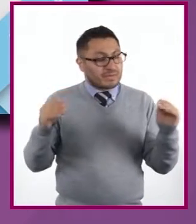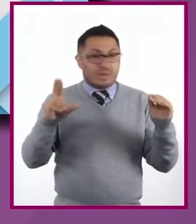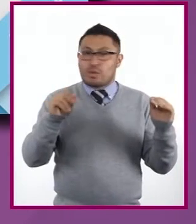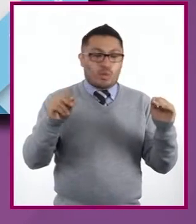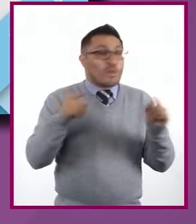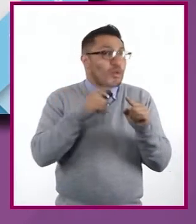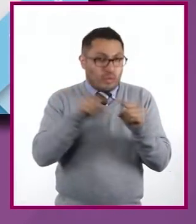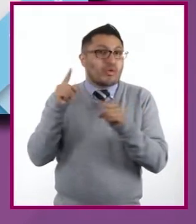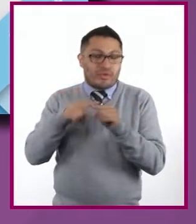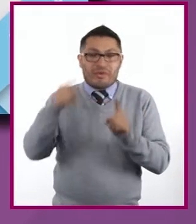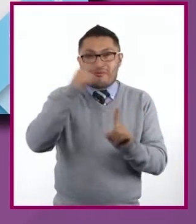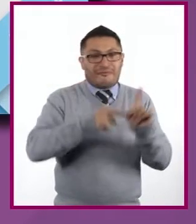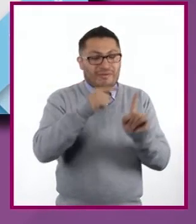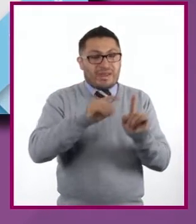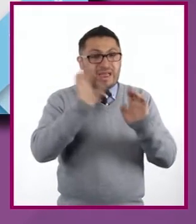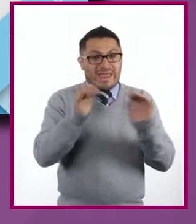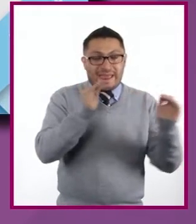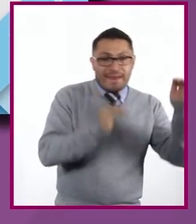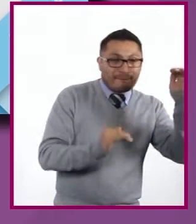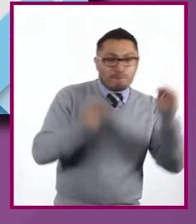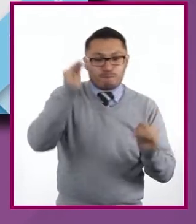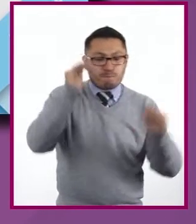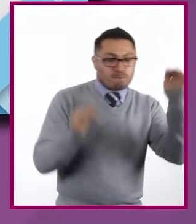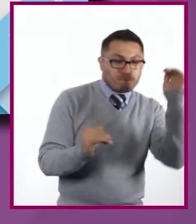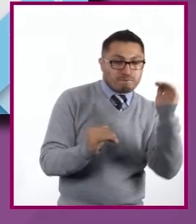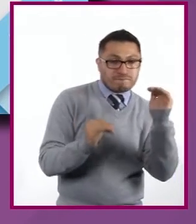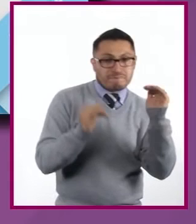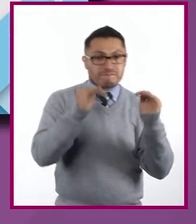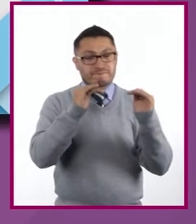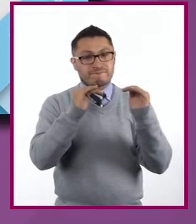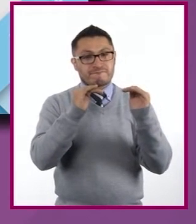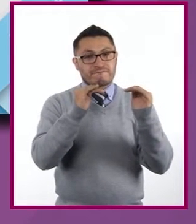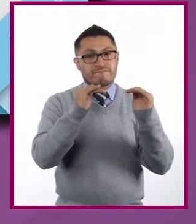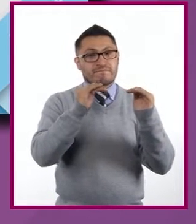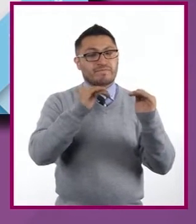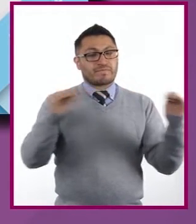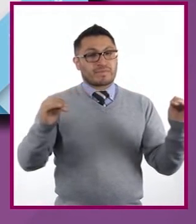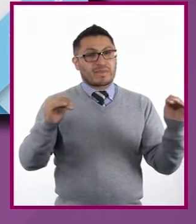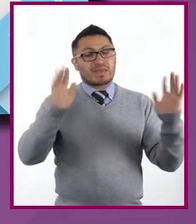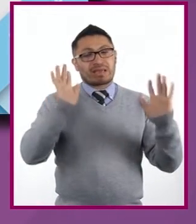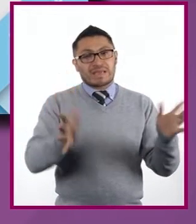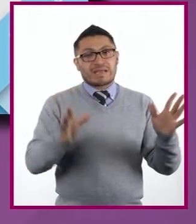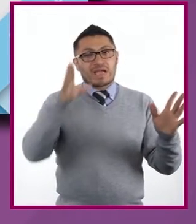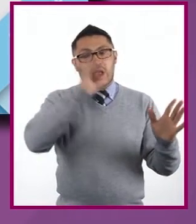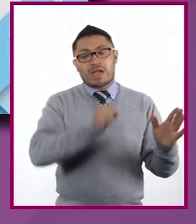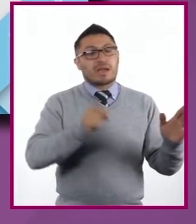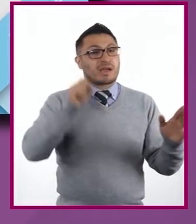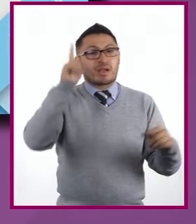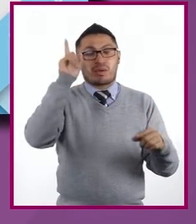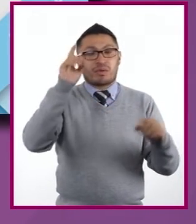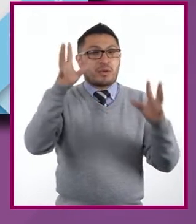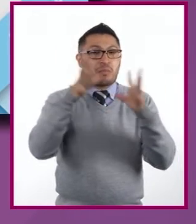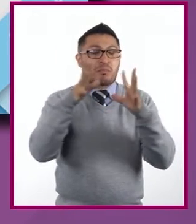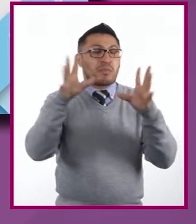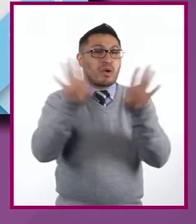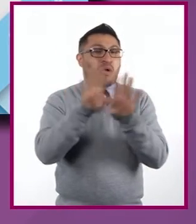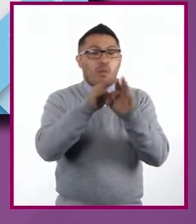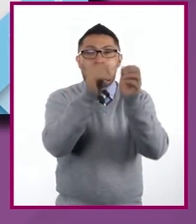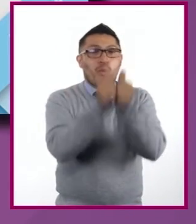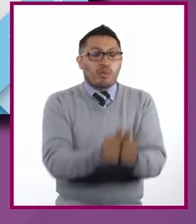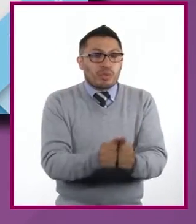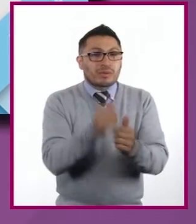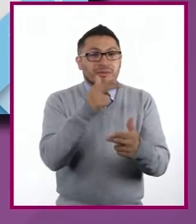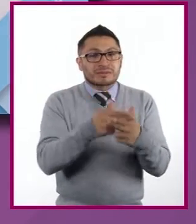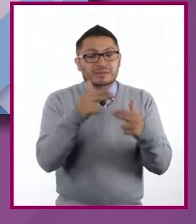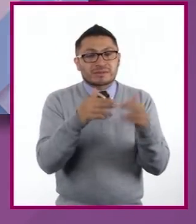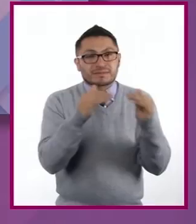Una vez que las temperaturas se equiparan, se suspende el flujo de calor, llegando ambos cuerpos al mencionado